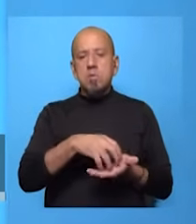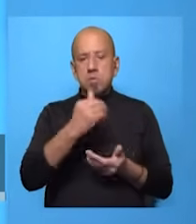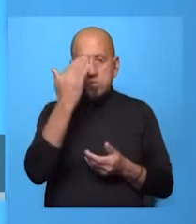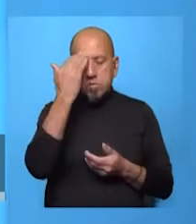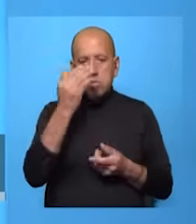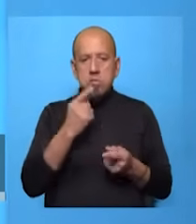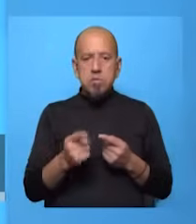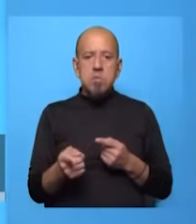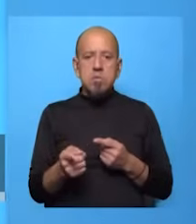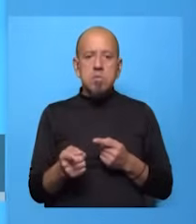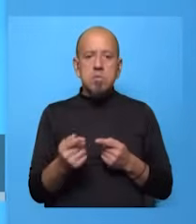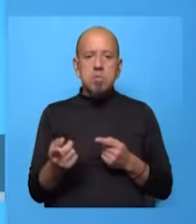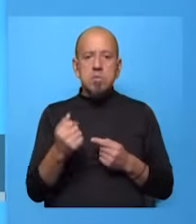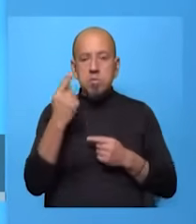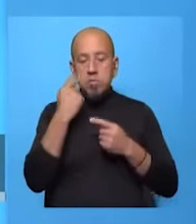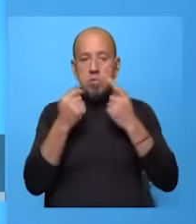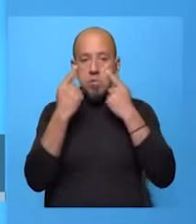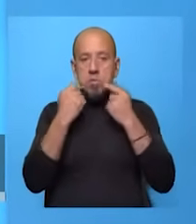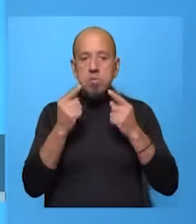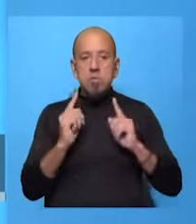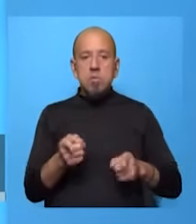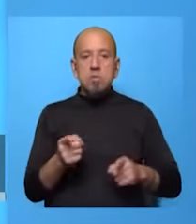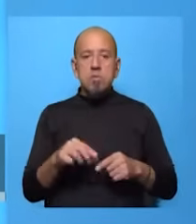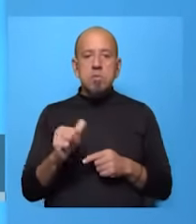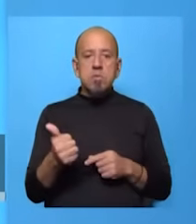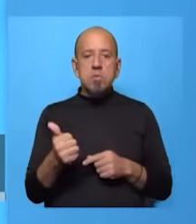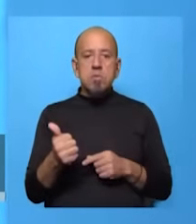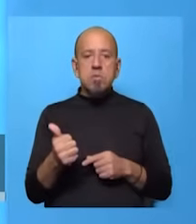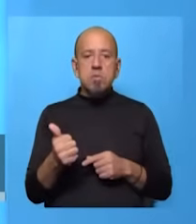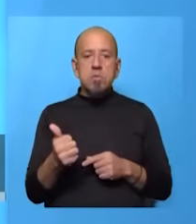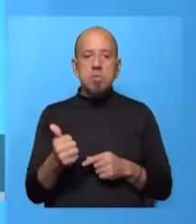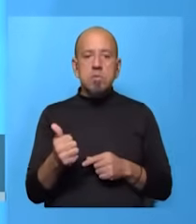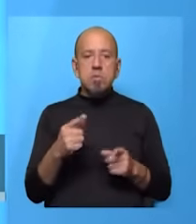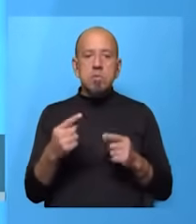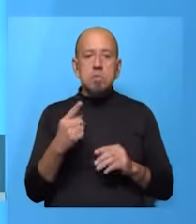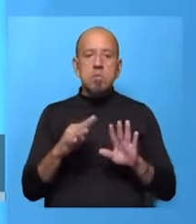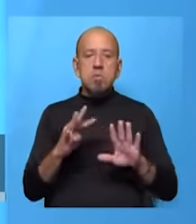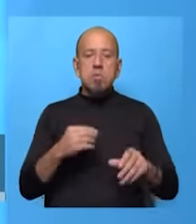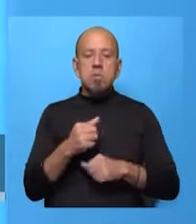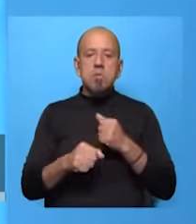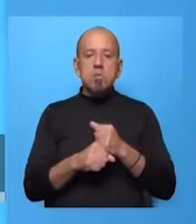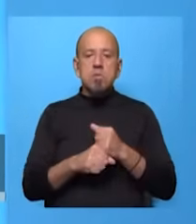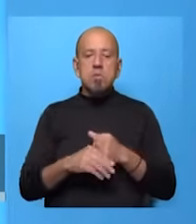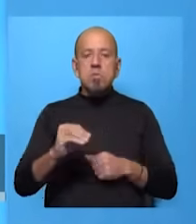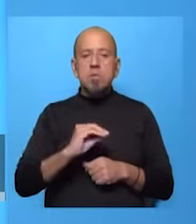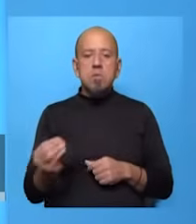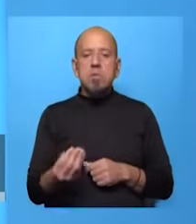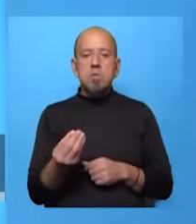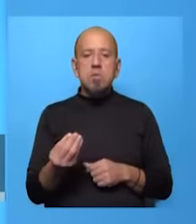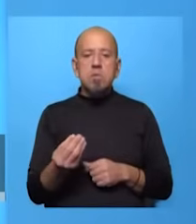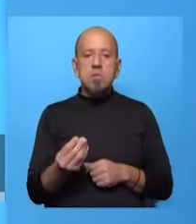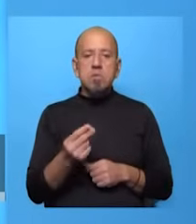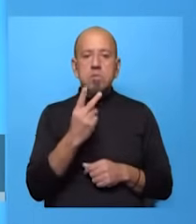este lloré también cuando pensamos que ganábamos en el 99 con 19 años y perdimos y después vino el